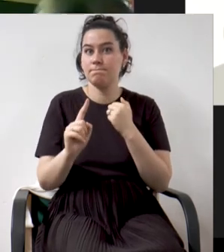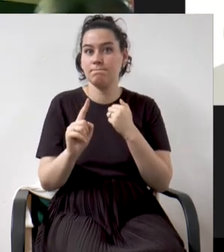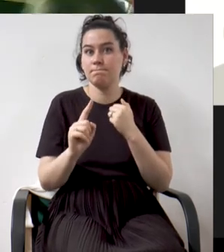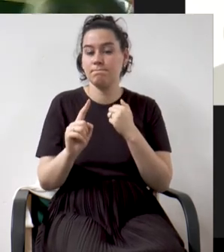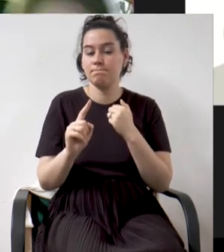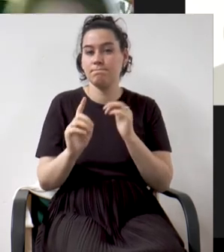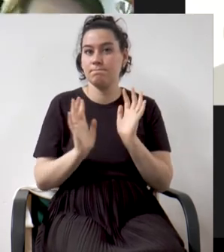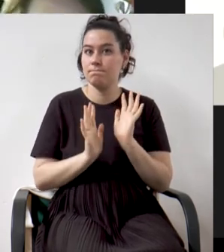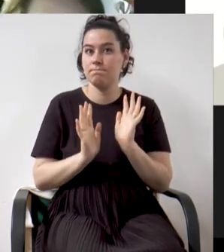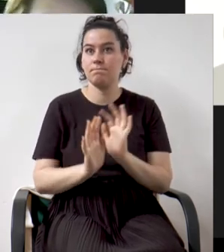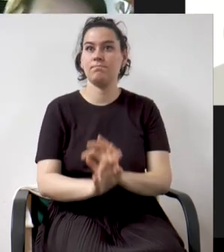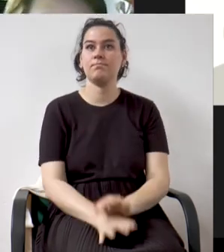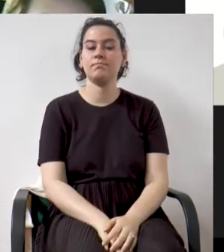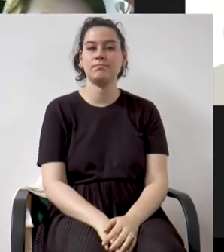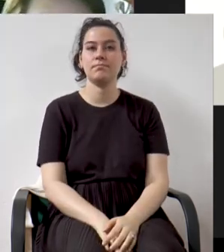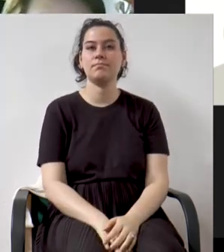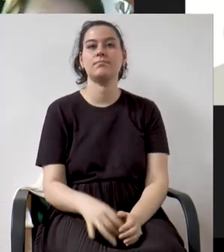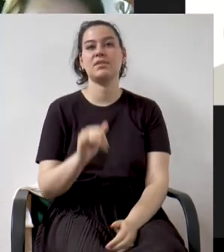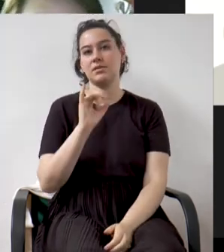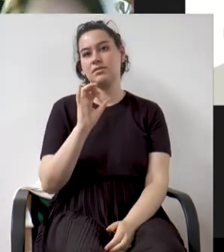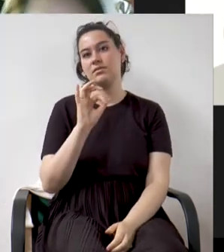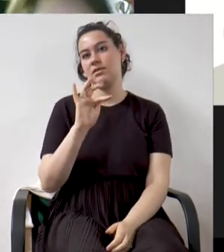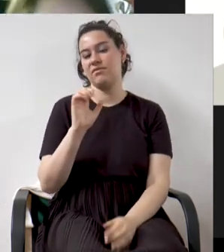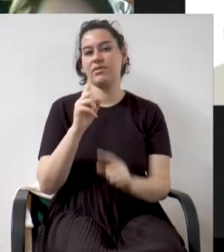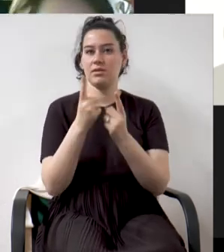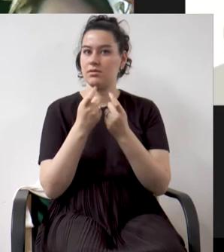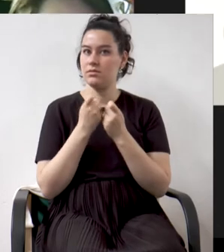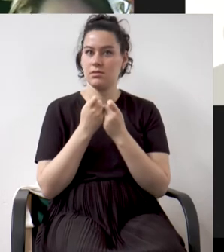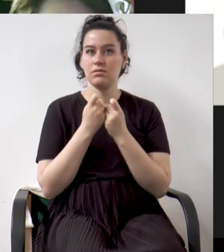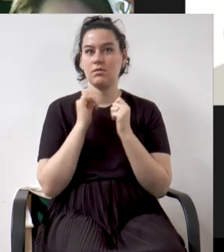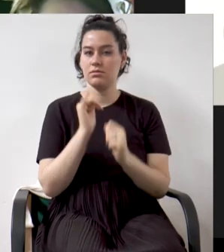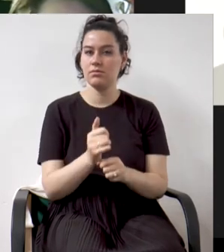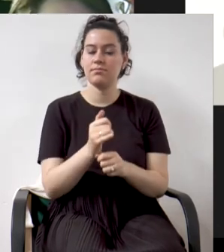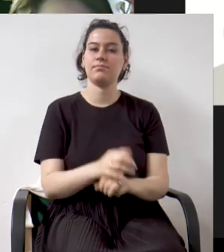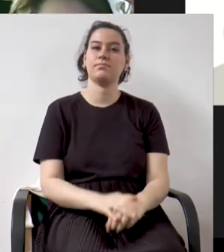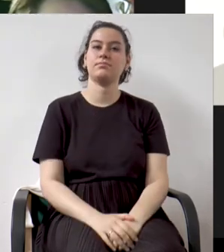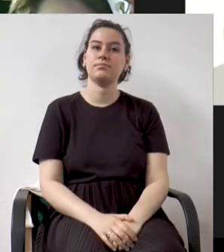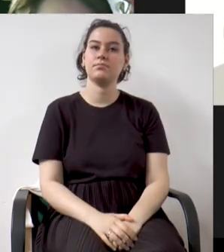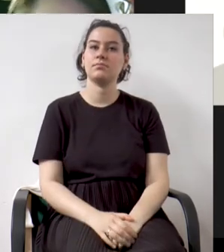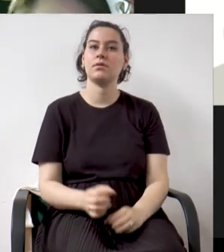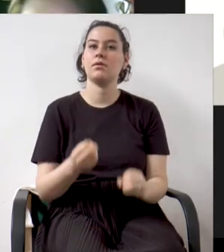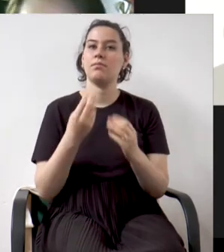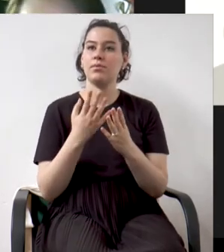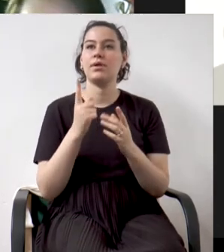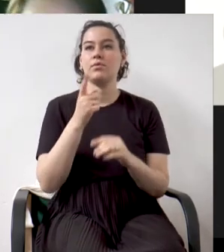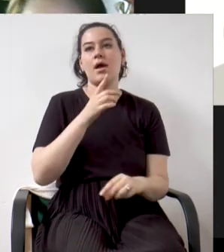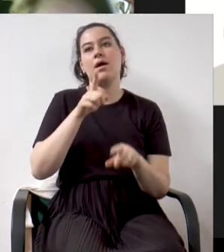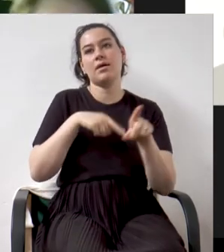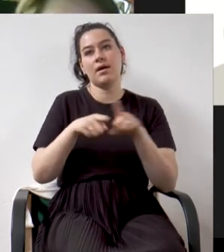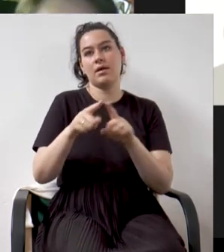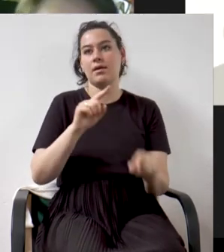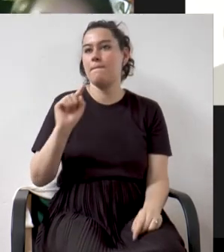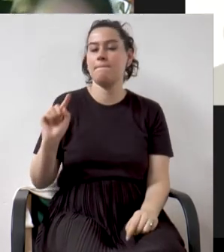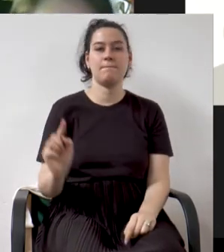la C. El ISEF es absolutamente necesario para el CENUR, porque es una de las carreras fundacionales del